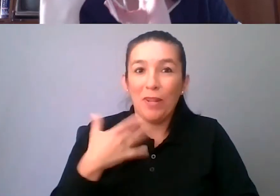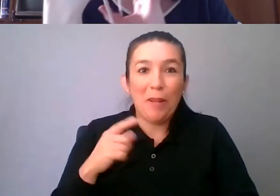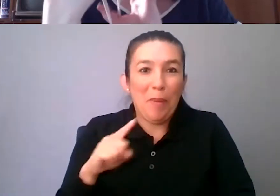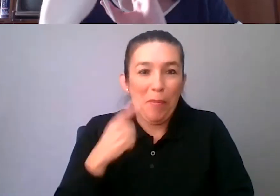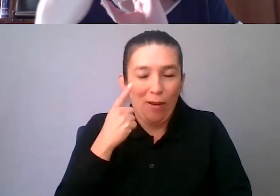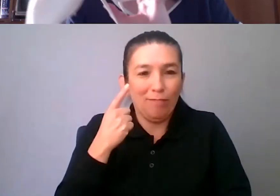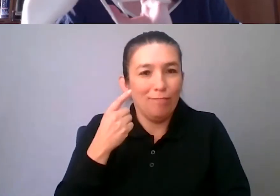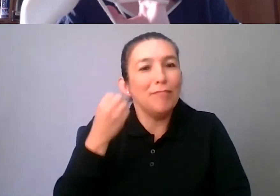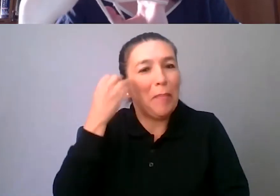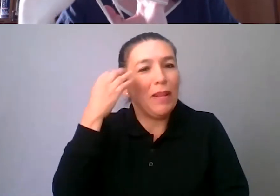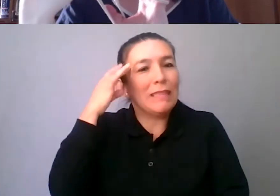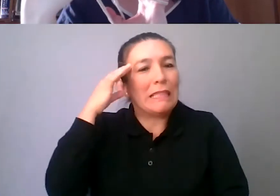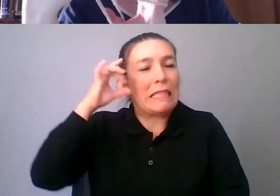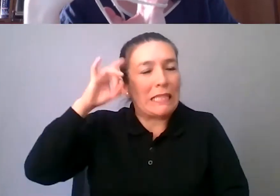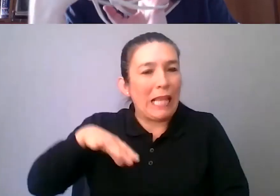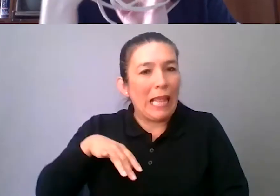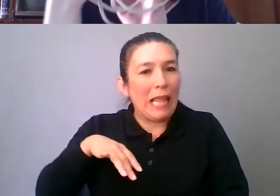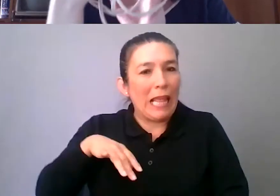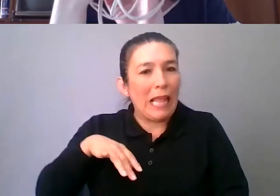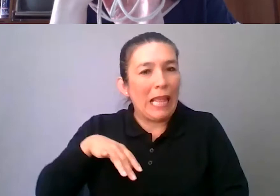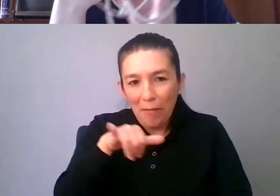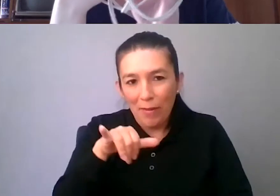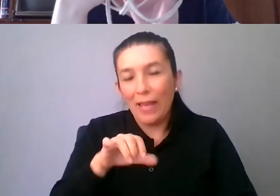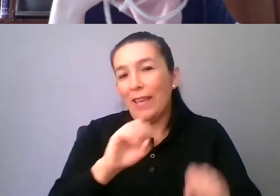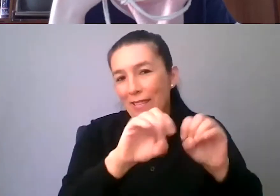No es llegar y decir cómo se hace una figura.